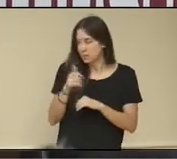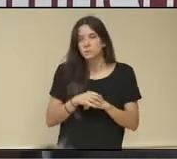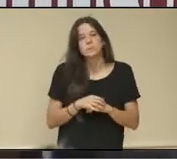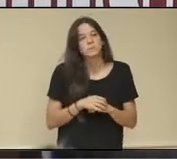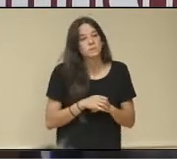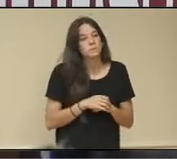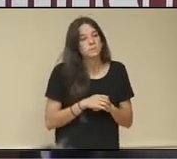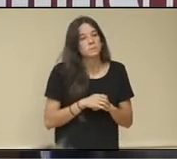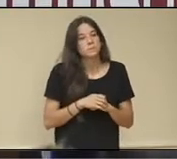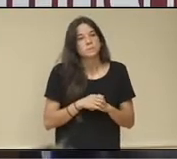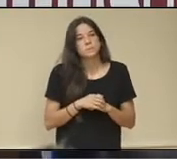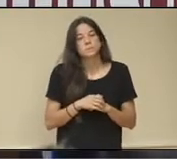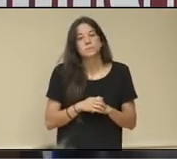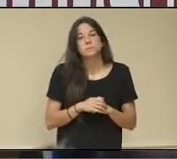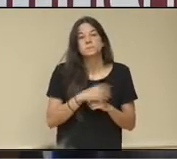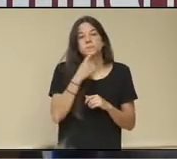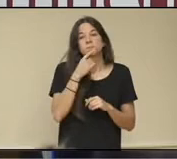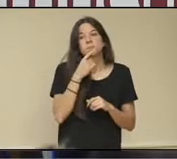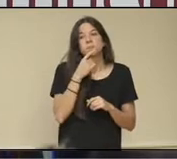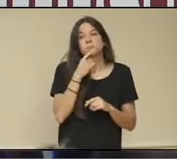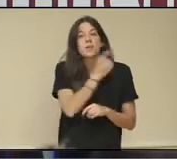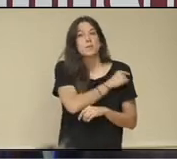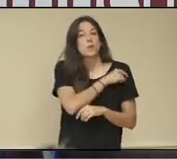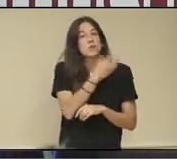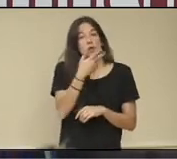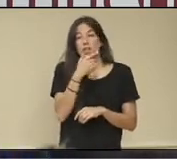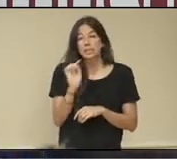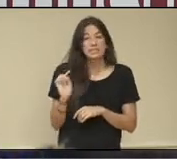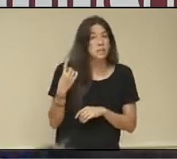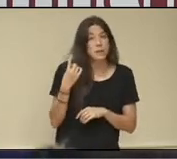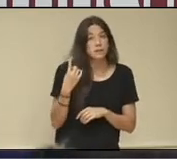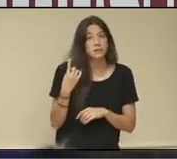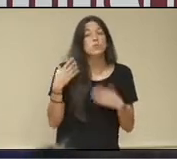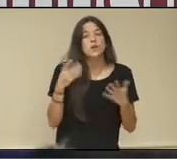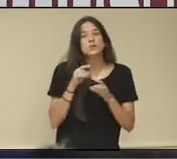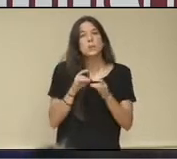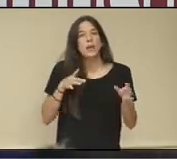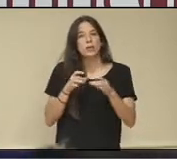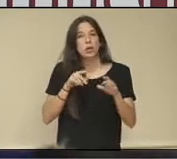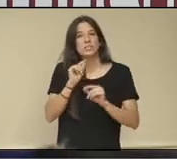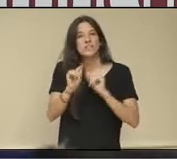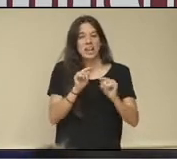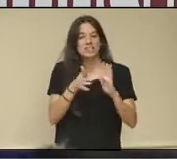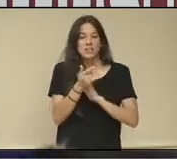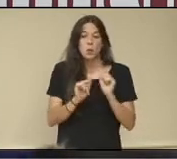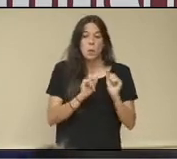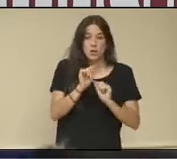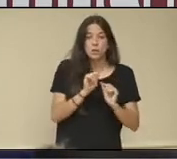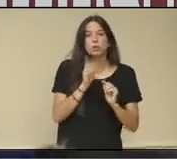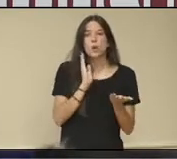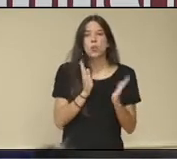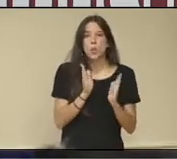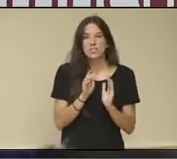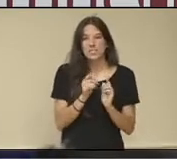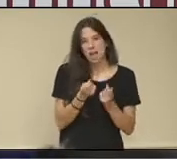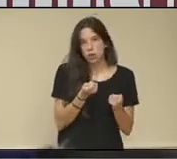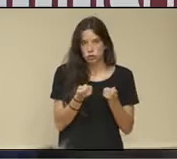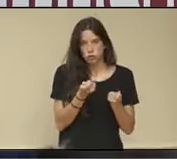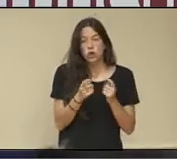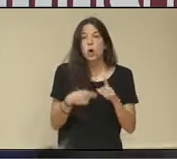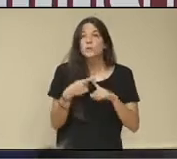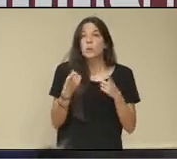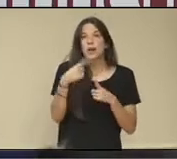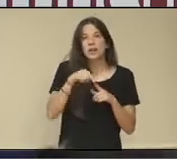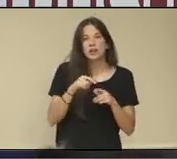Varias de las que más se conocen son vectores virales, es decir, virus que se han domesticado para ser